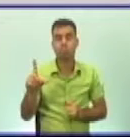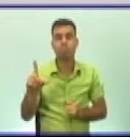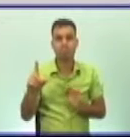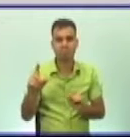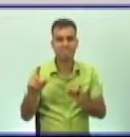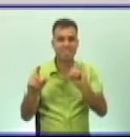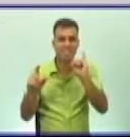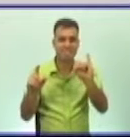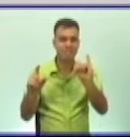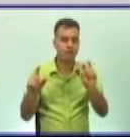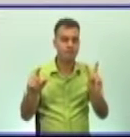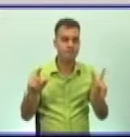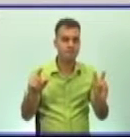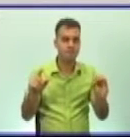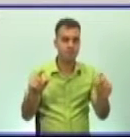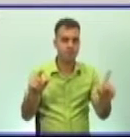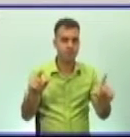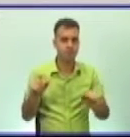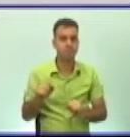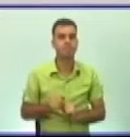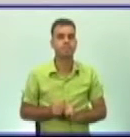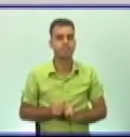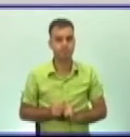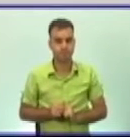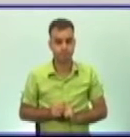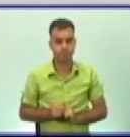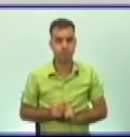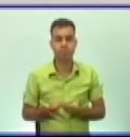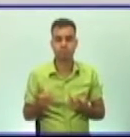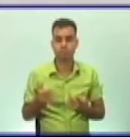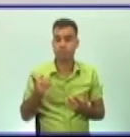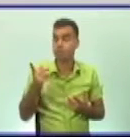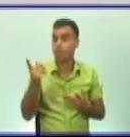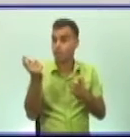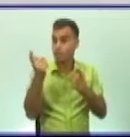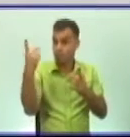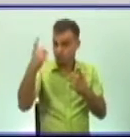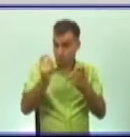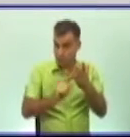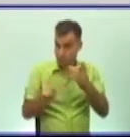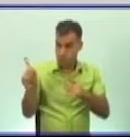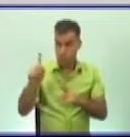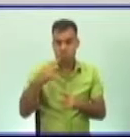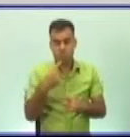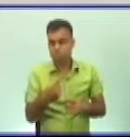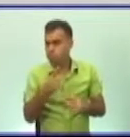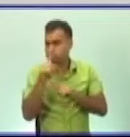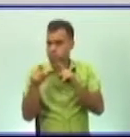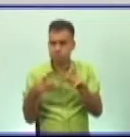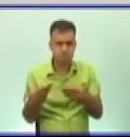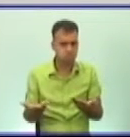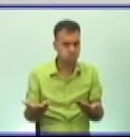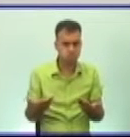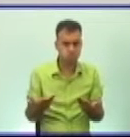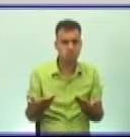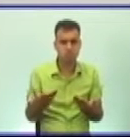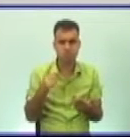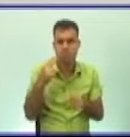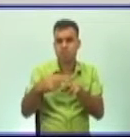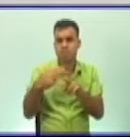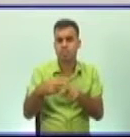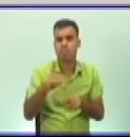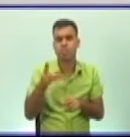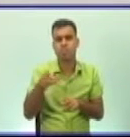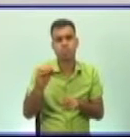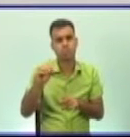volt. El ejercicio también pedía que usted determinara la potencia disipada. La potencia